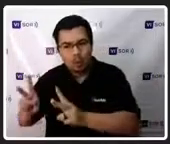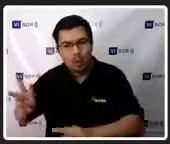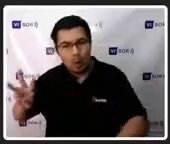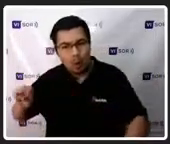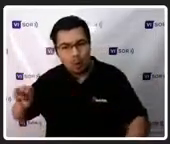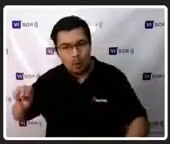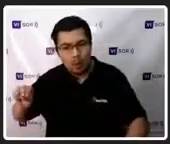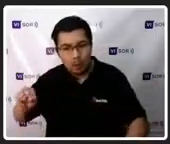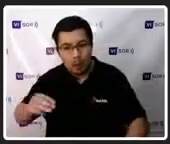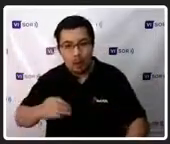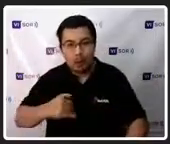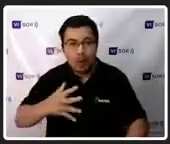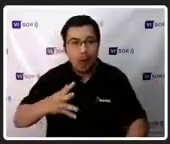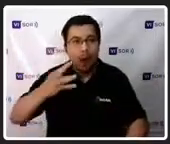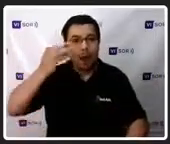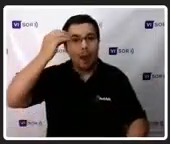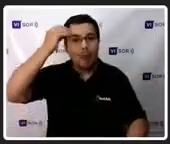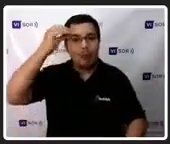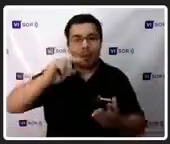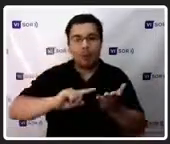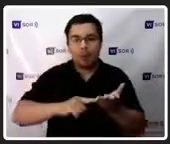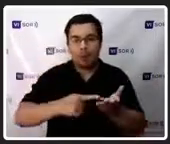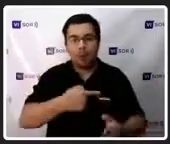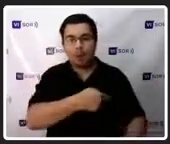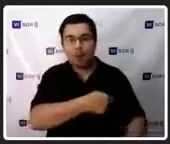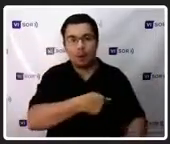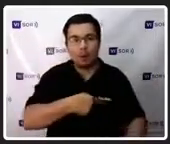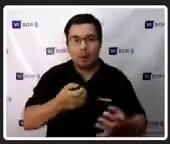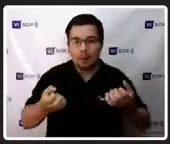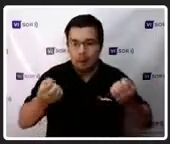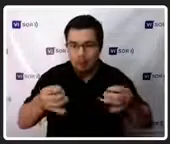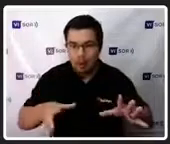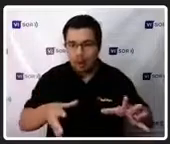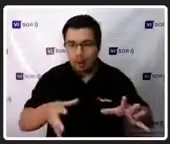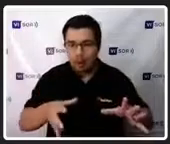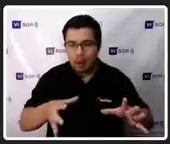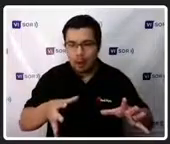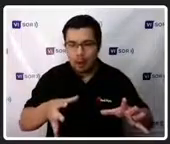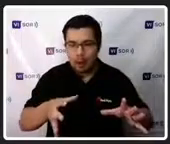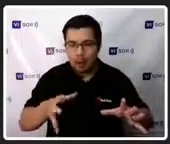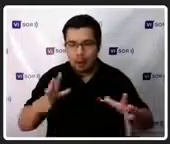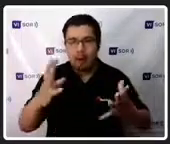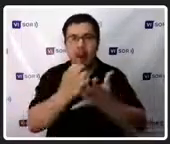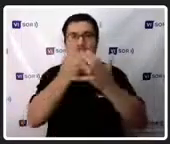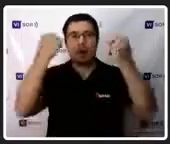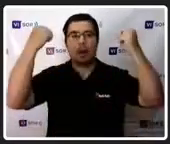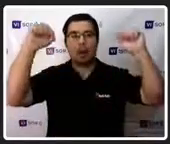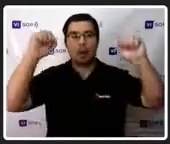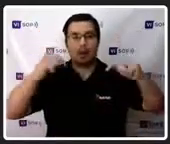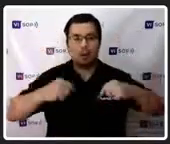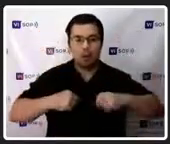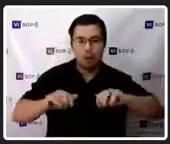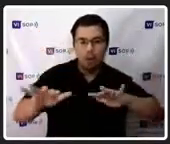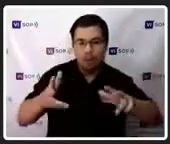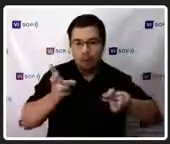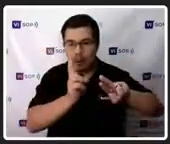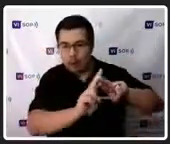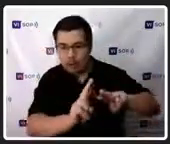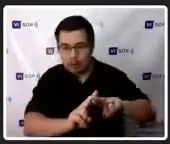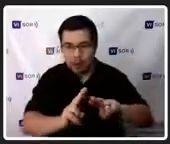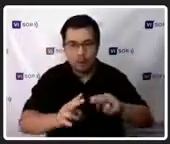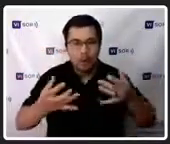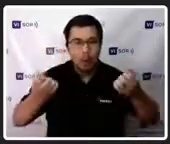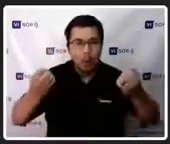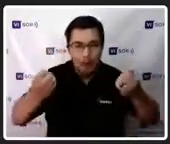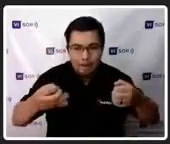vez unos viejitos por ahí, que se llama la técnica que se llama perder-ganar, en donde yo hice una pérdida calculada y medida durante un periodo de tiempo, y donde